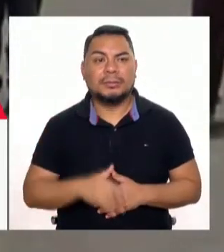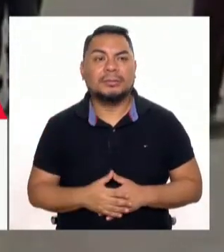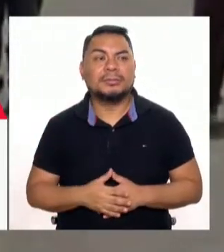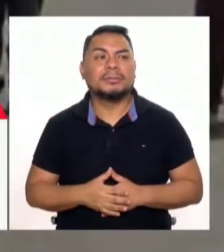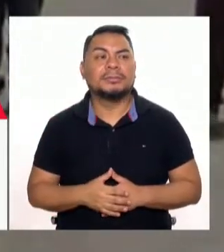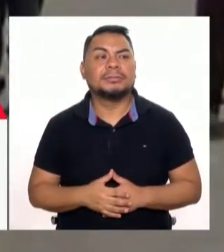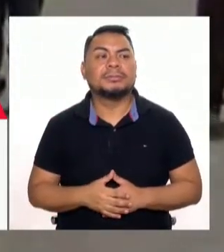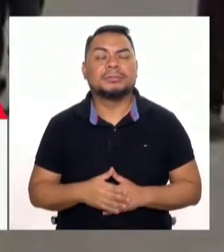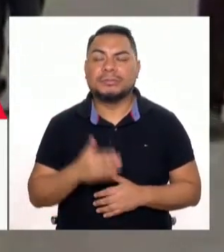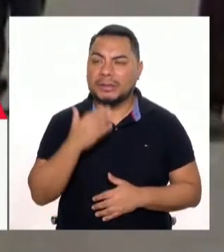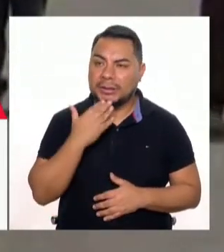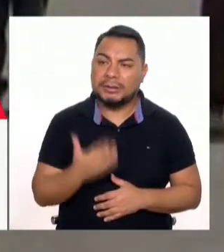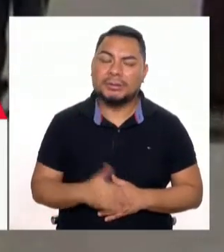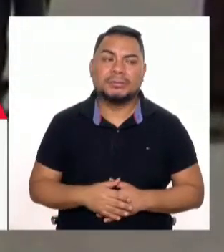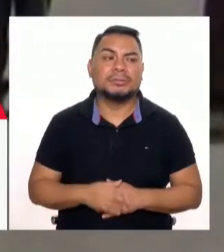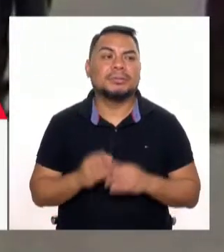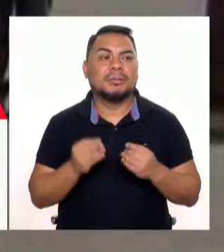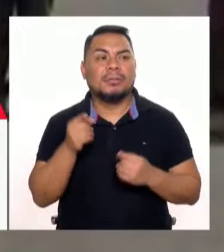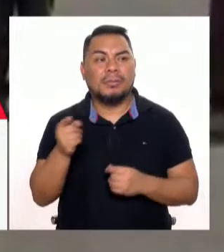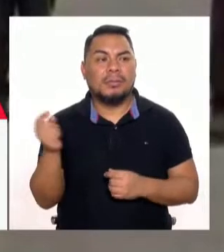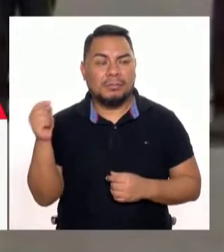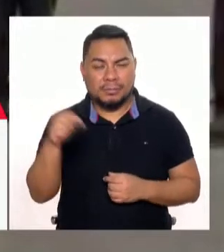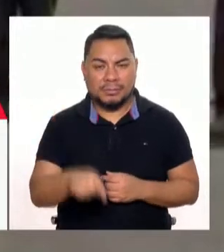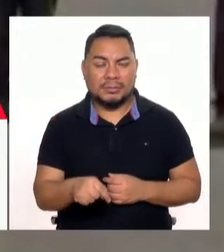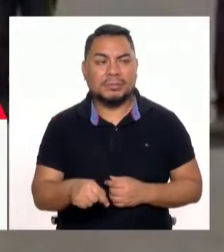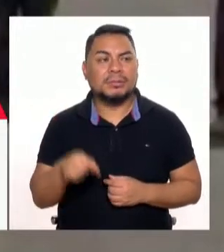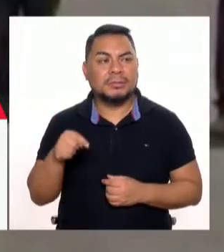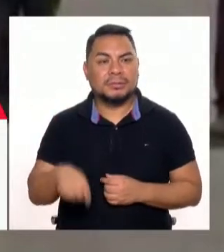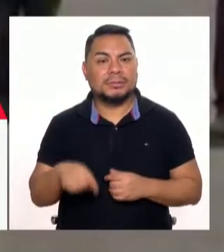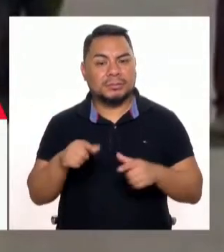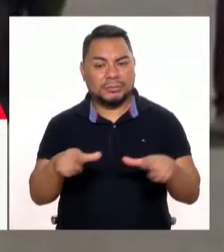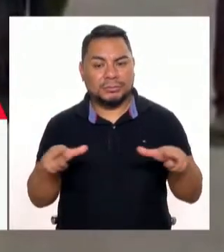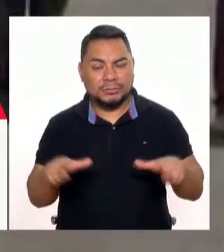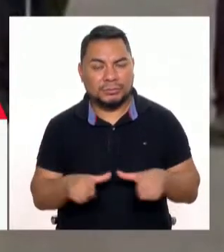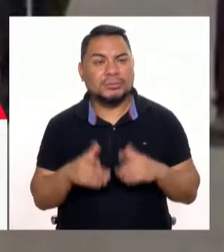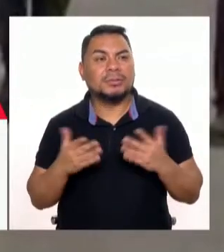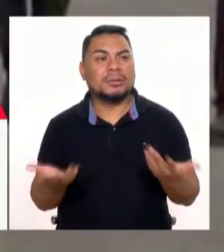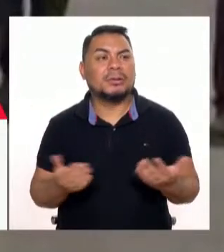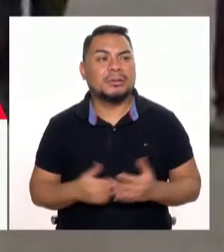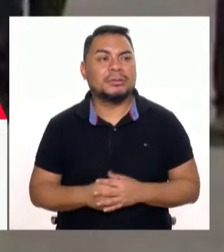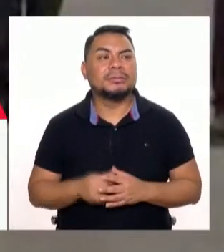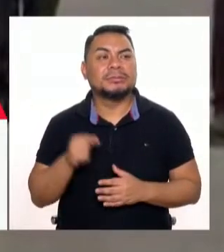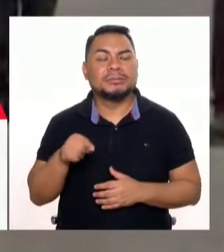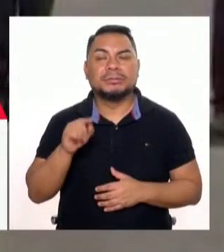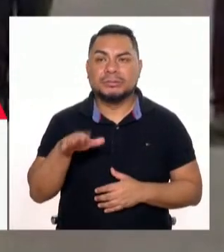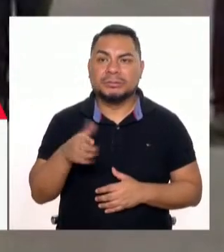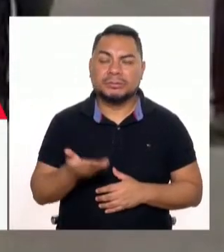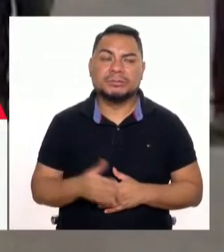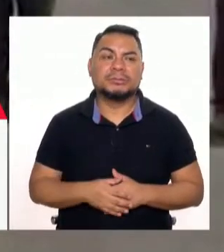gracias por venir por estos lugares donde que existen